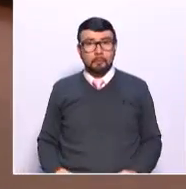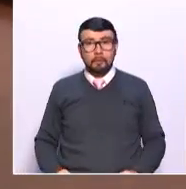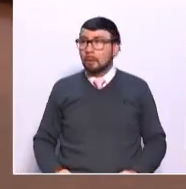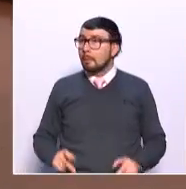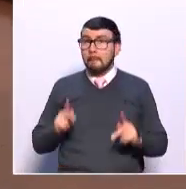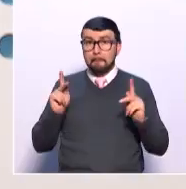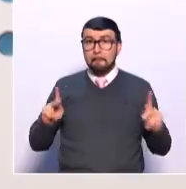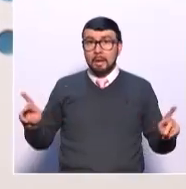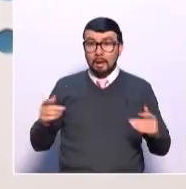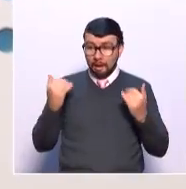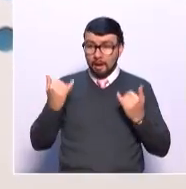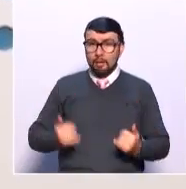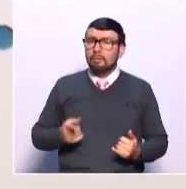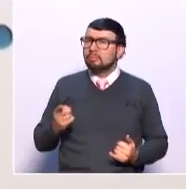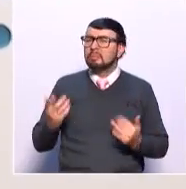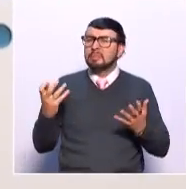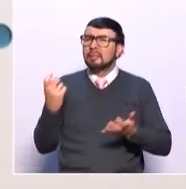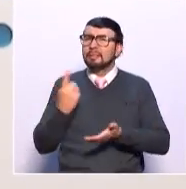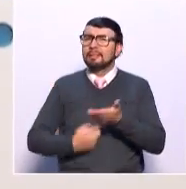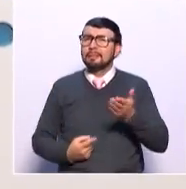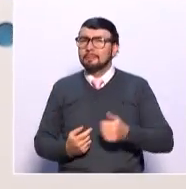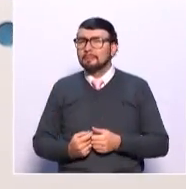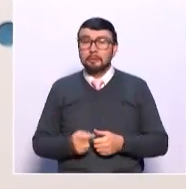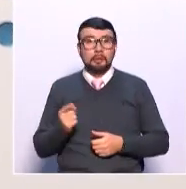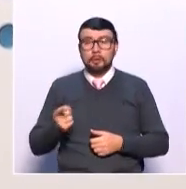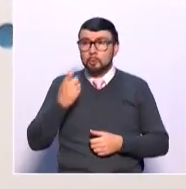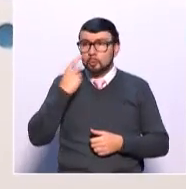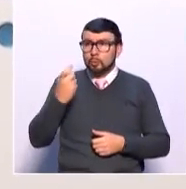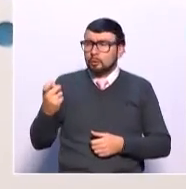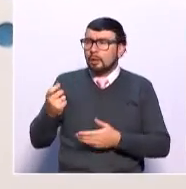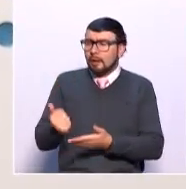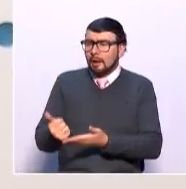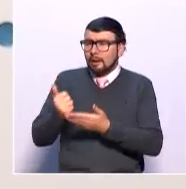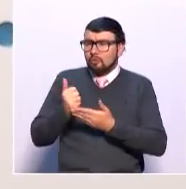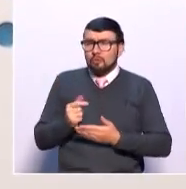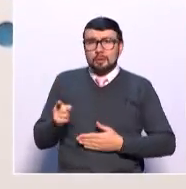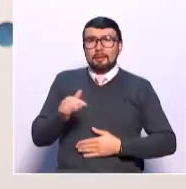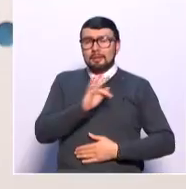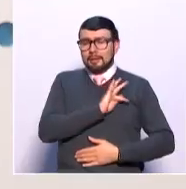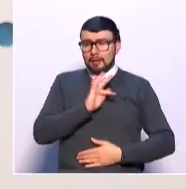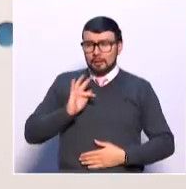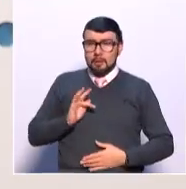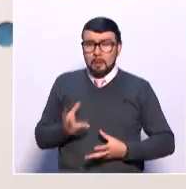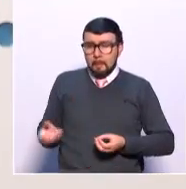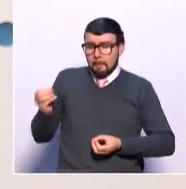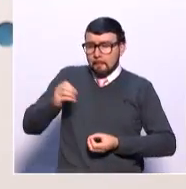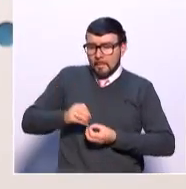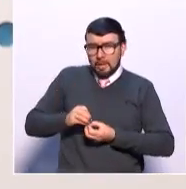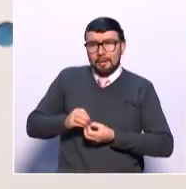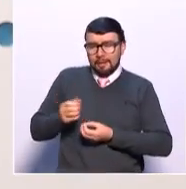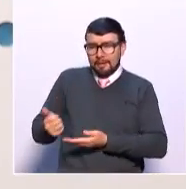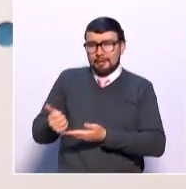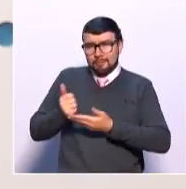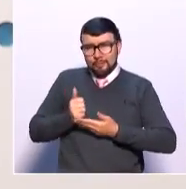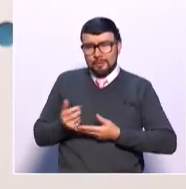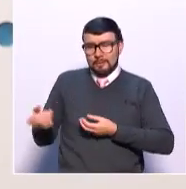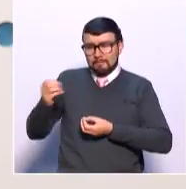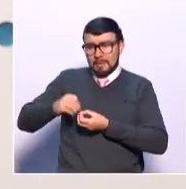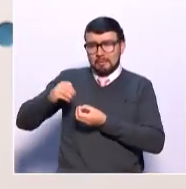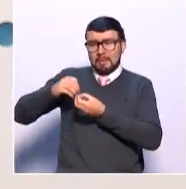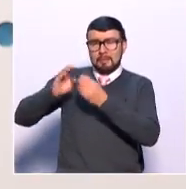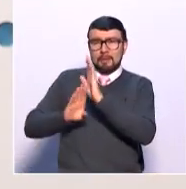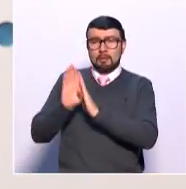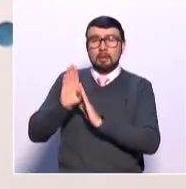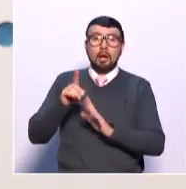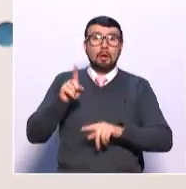motivada es a buscar ayudas terapéuticas complementarias muchas personas se preocupan